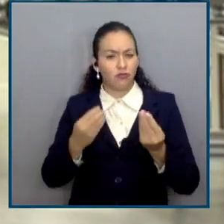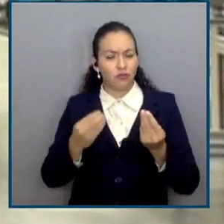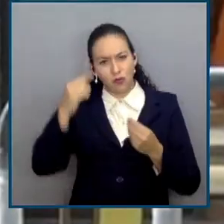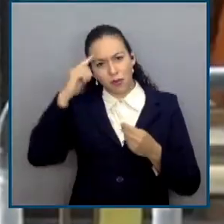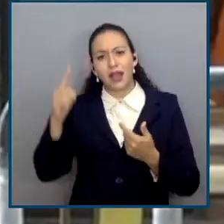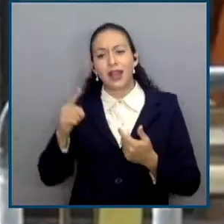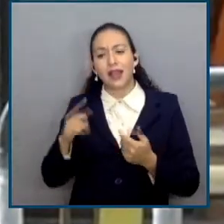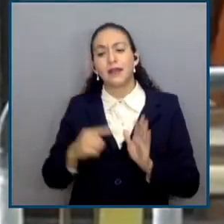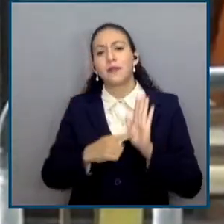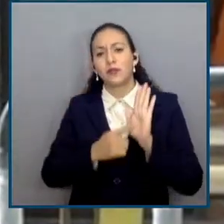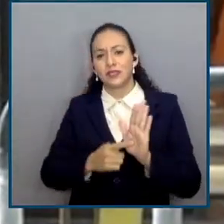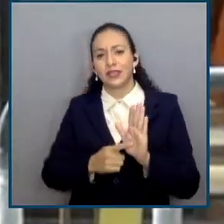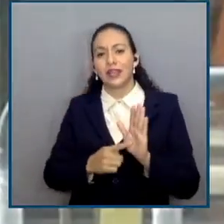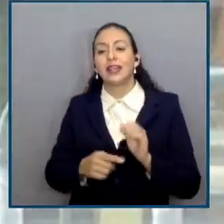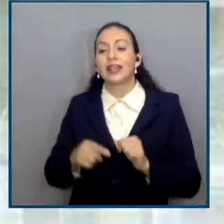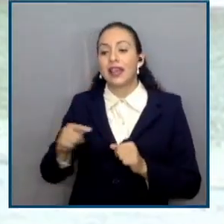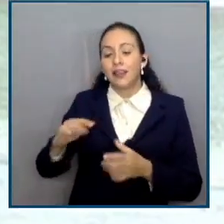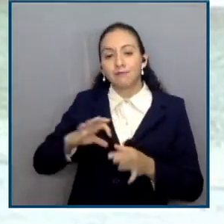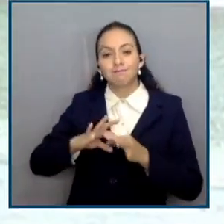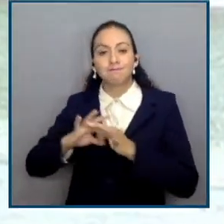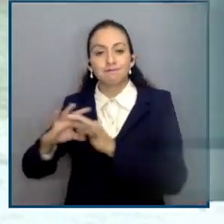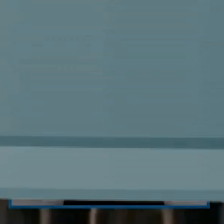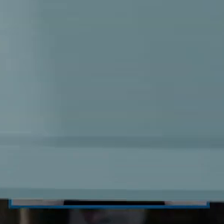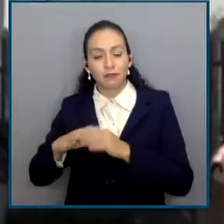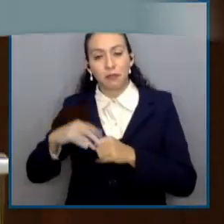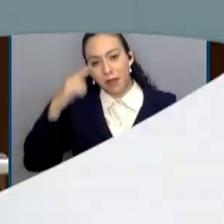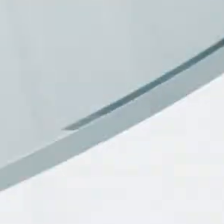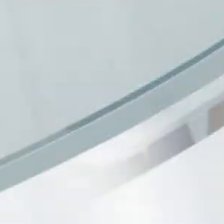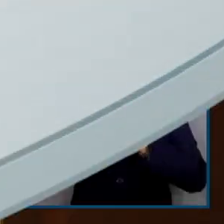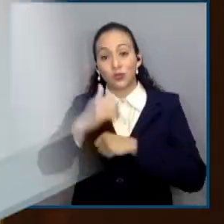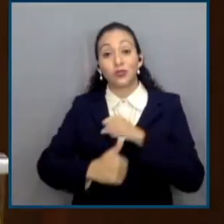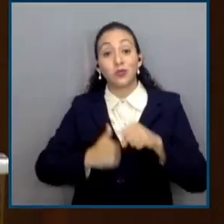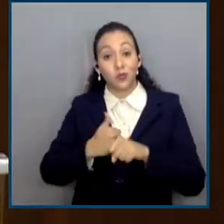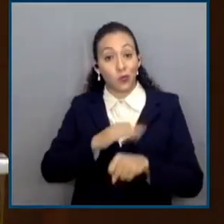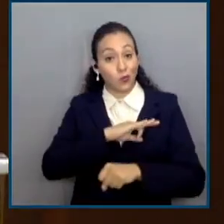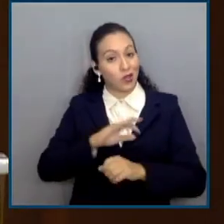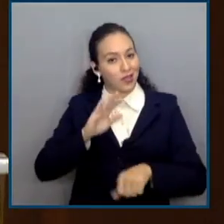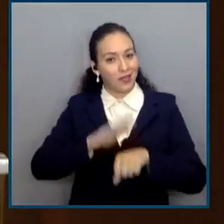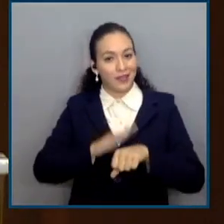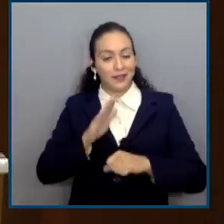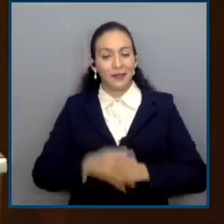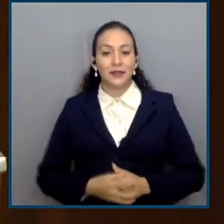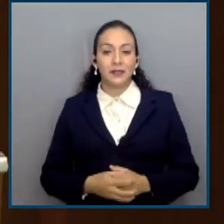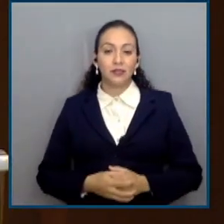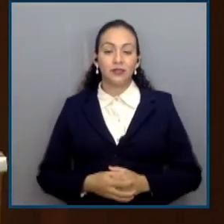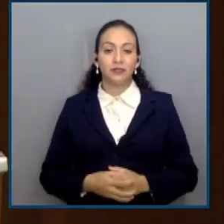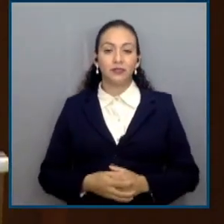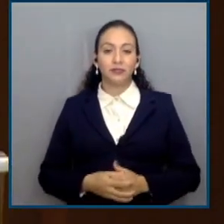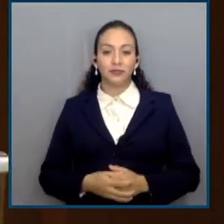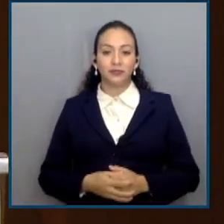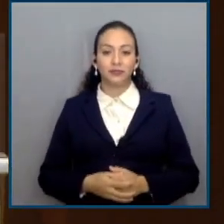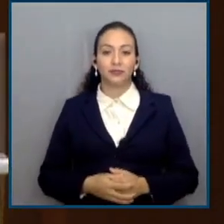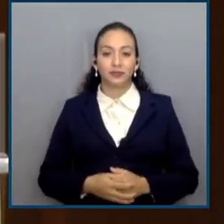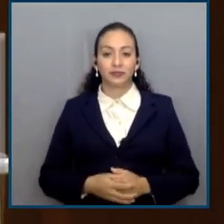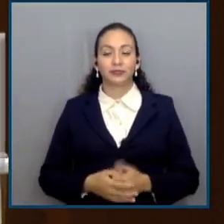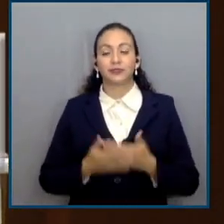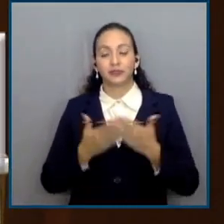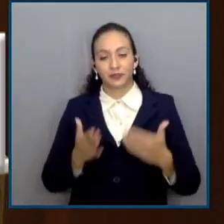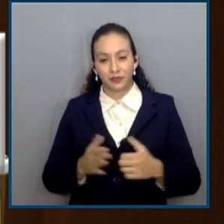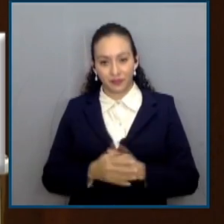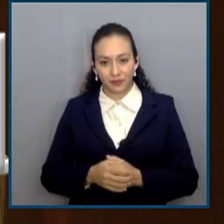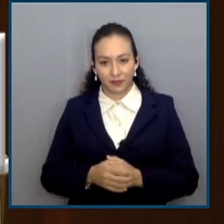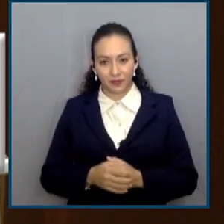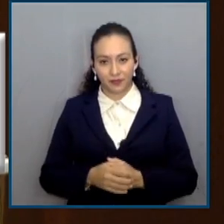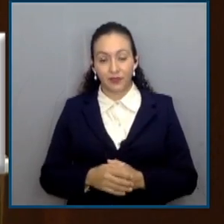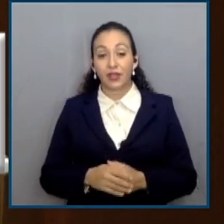de esta materia en los años por venir. En este escenario, una obra como la que ahora